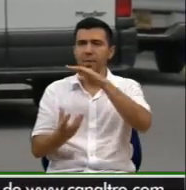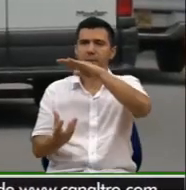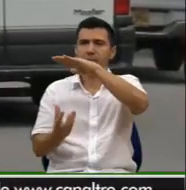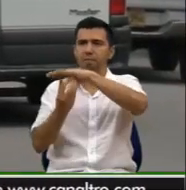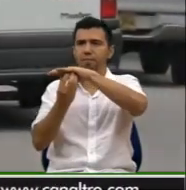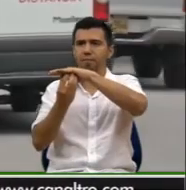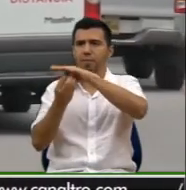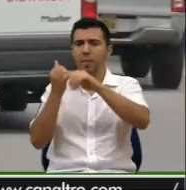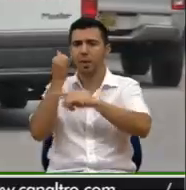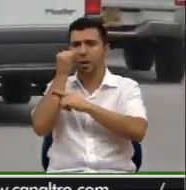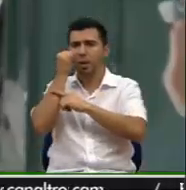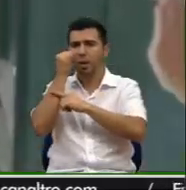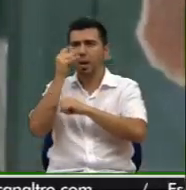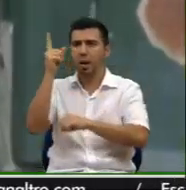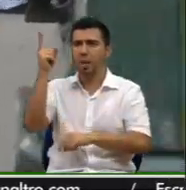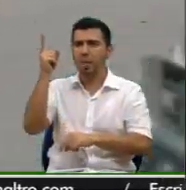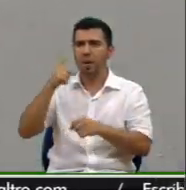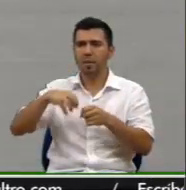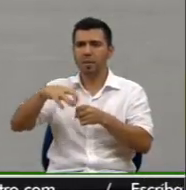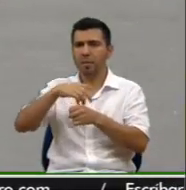seguridad ubicada en el barrio girardot